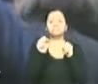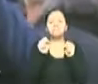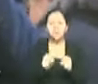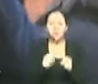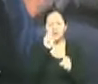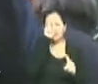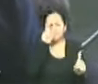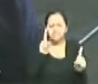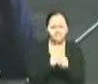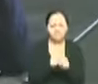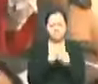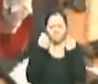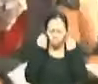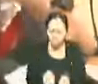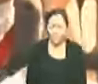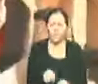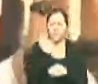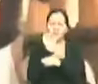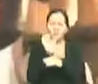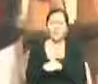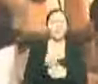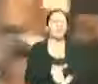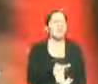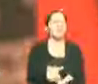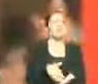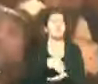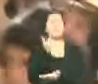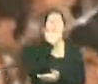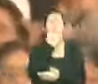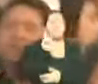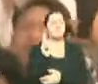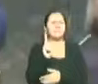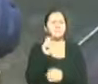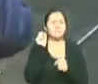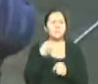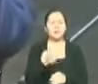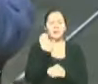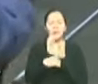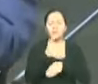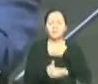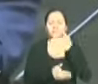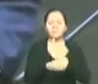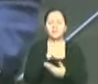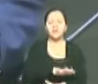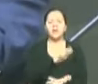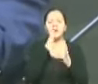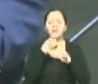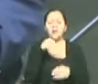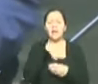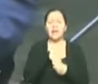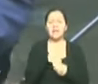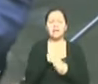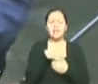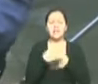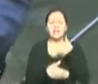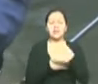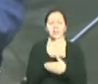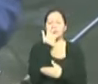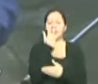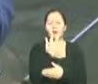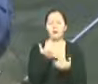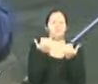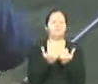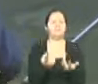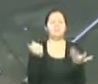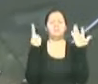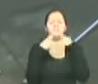capaces de ser el Ecuador de la inclusión, el Ecuador de la transformación productiva, el Ecuador